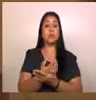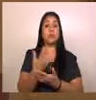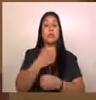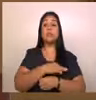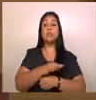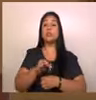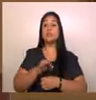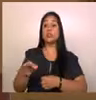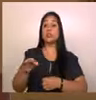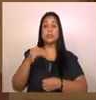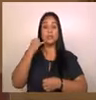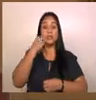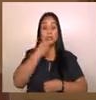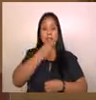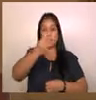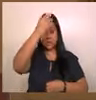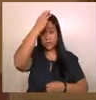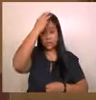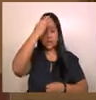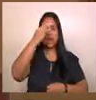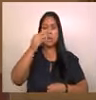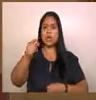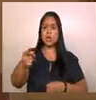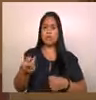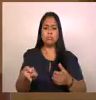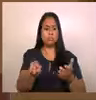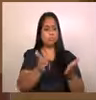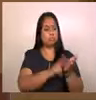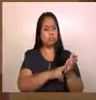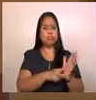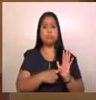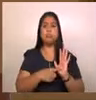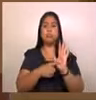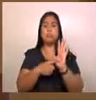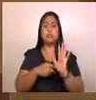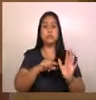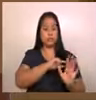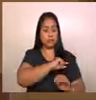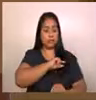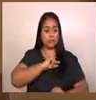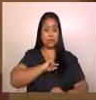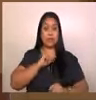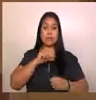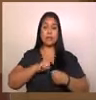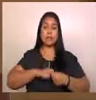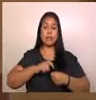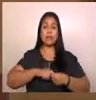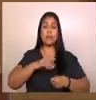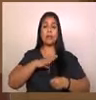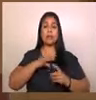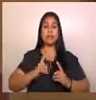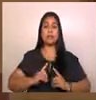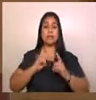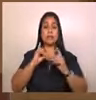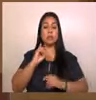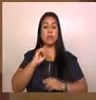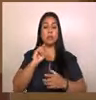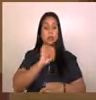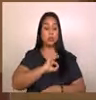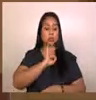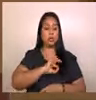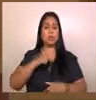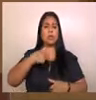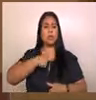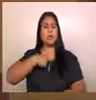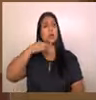Pueblos Indígenas y se puso dentro del marco del Gabinete Específico de Desarrollo Social, pero me trajo a mí a